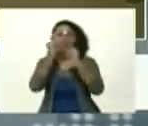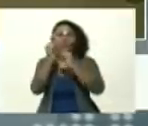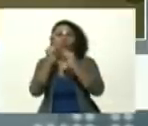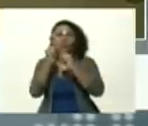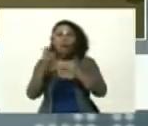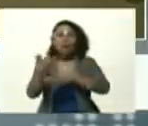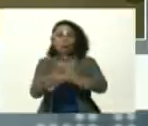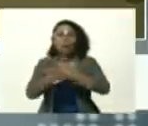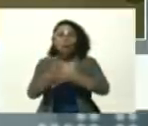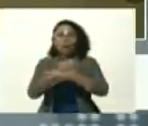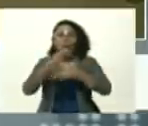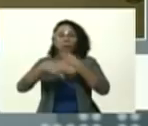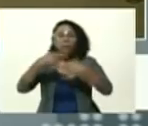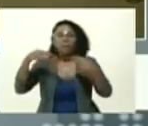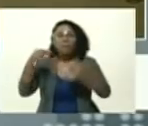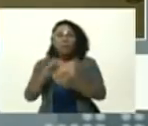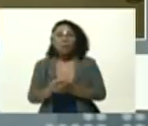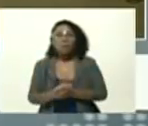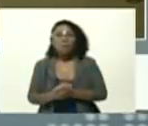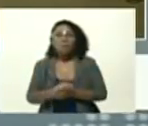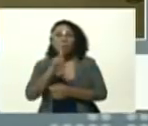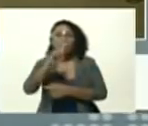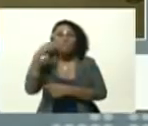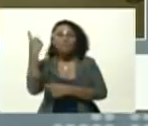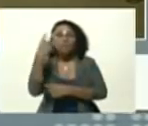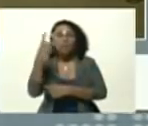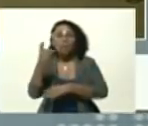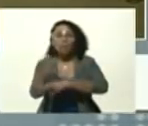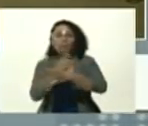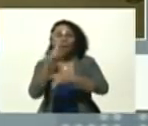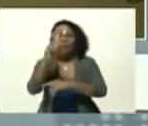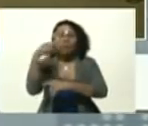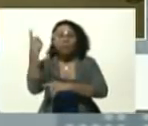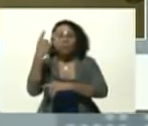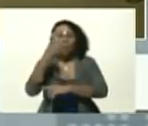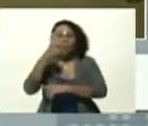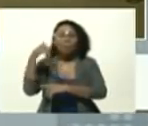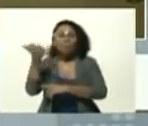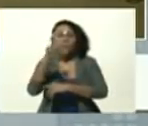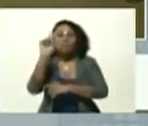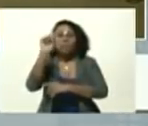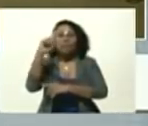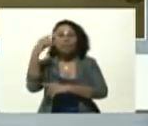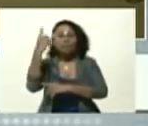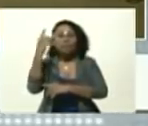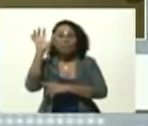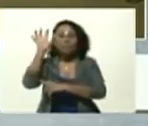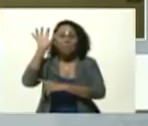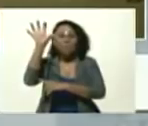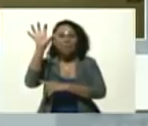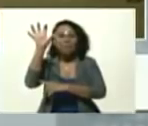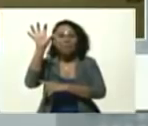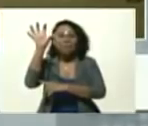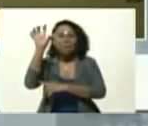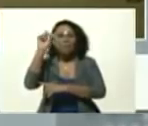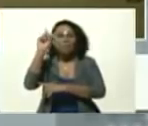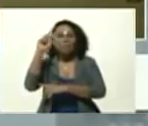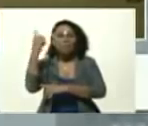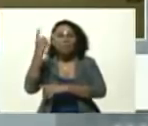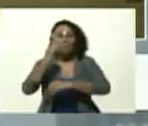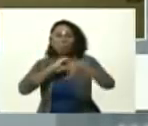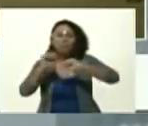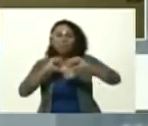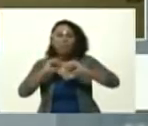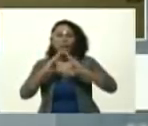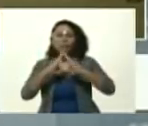el gobierno revolucionario. Un solo gobierno, un solo pueblo, una sola patria, una sola acción. Y el eje de